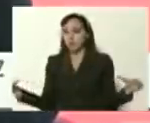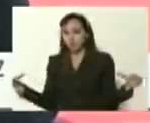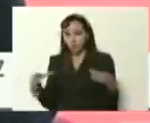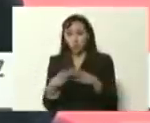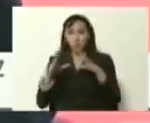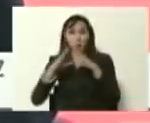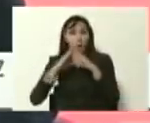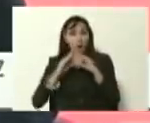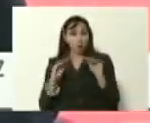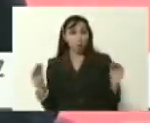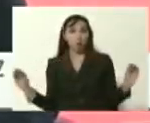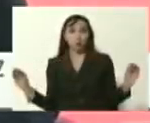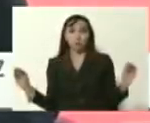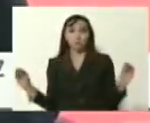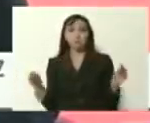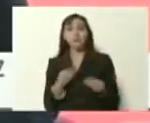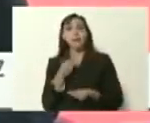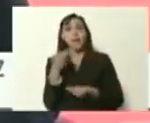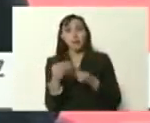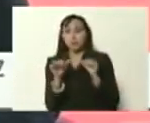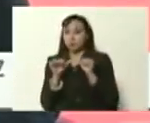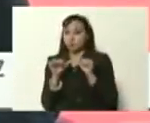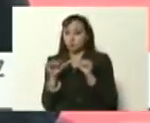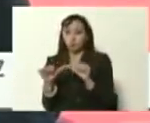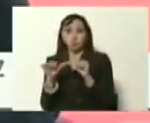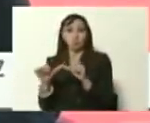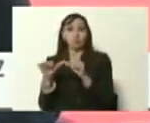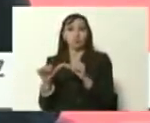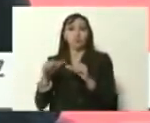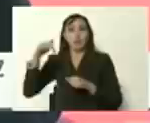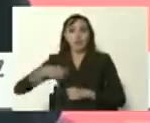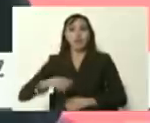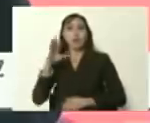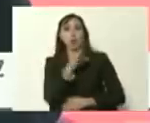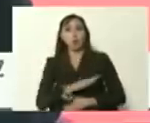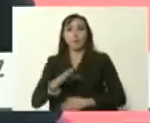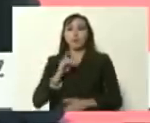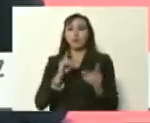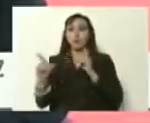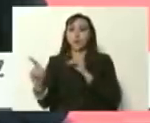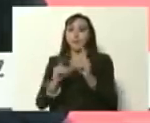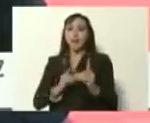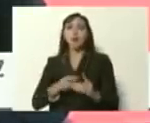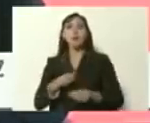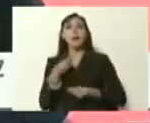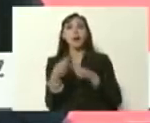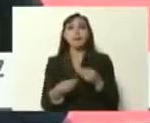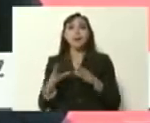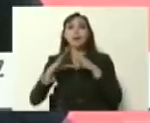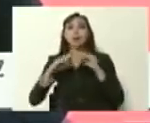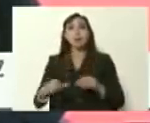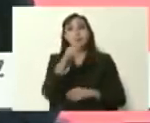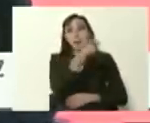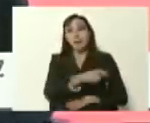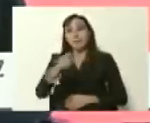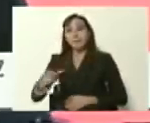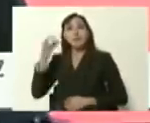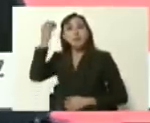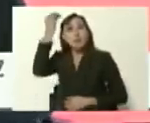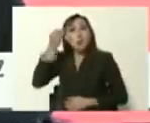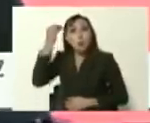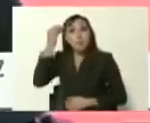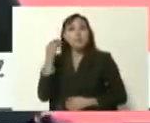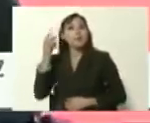las reuniones que sostengamos y sostendremos en esta comisión de diálogo, para que todas las opiniones